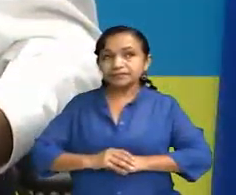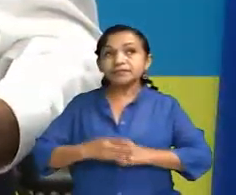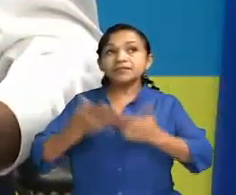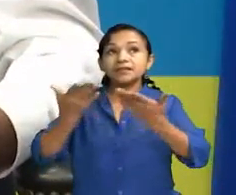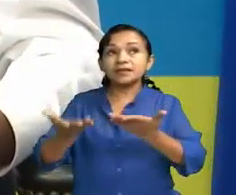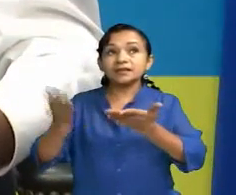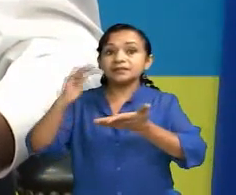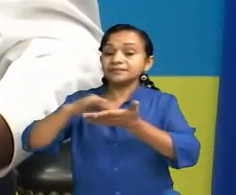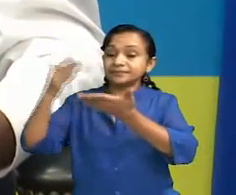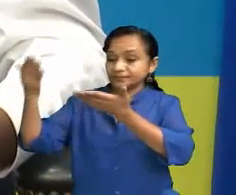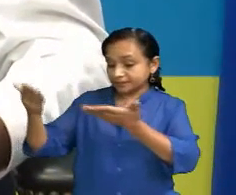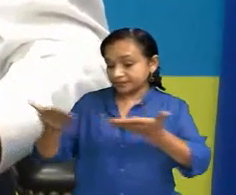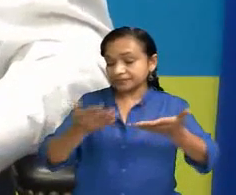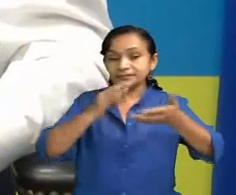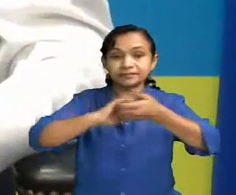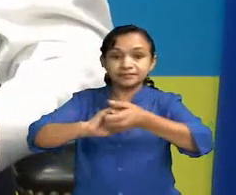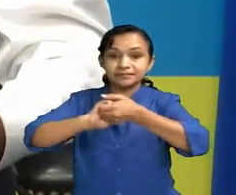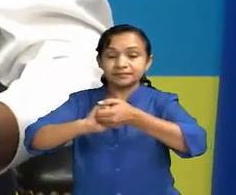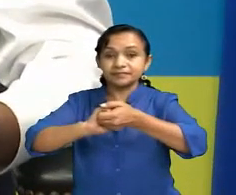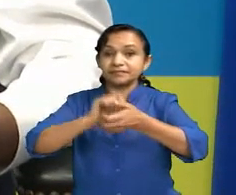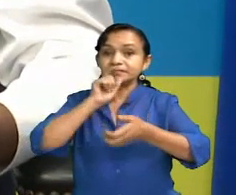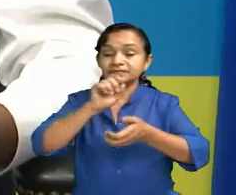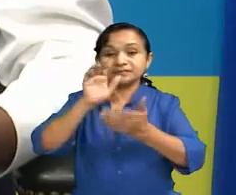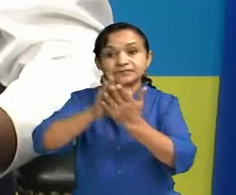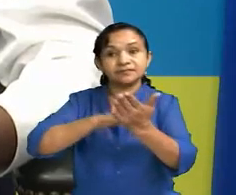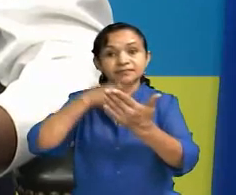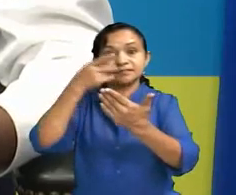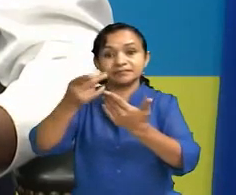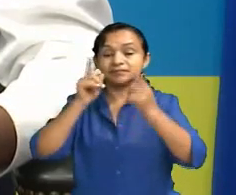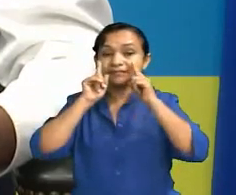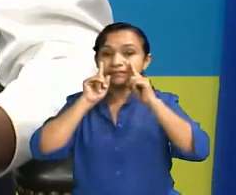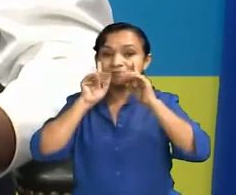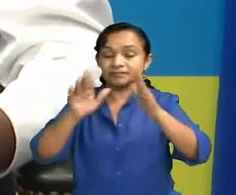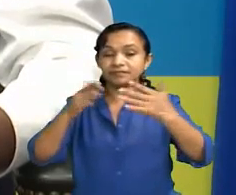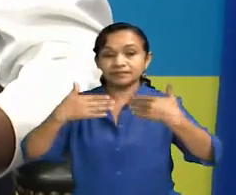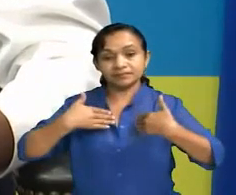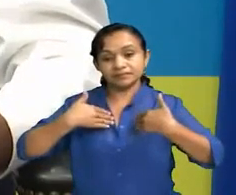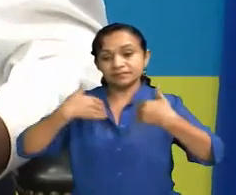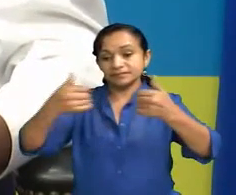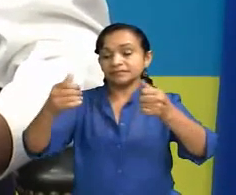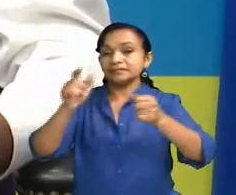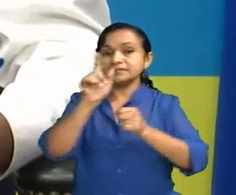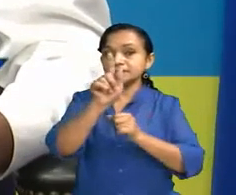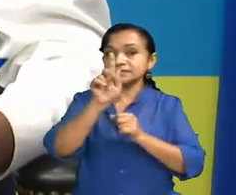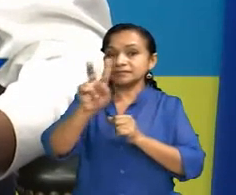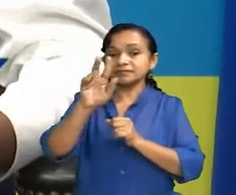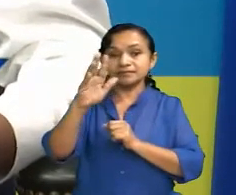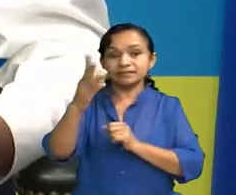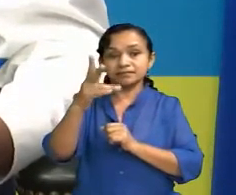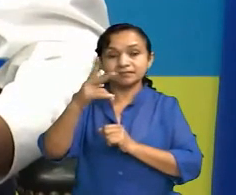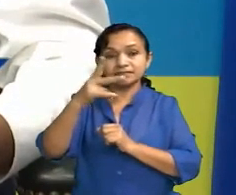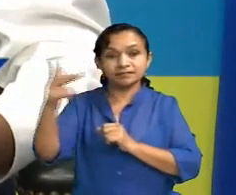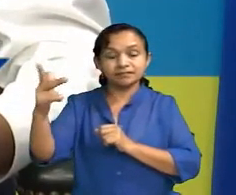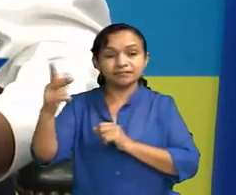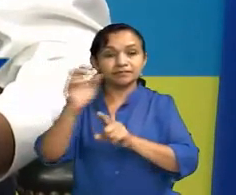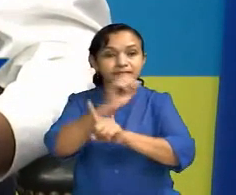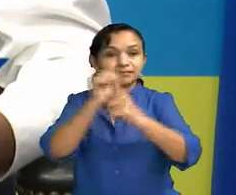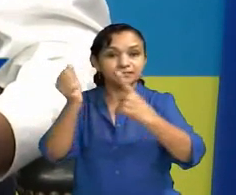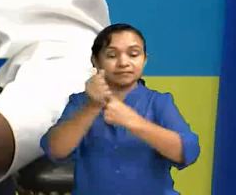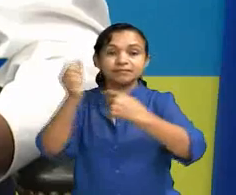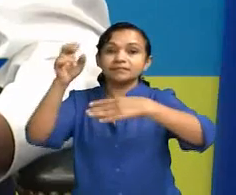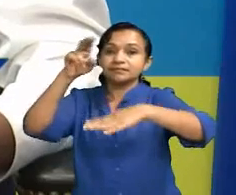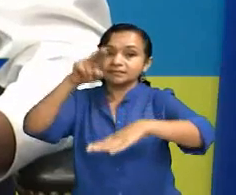Estamos de regreso, amigos televidentes, en su gustado programa Prevenir es Salud a través de la frecuencia del canal 98, el canal parlamentario, el